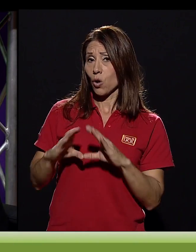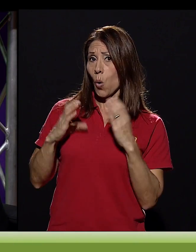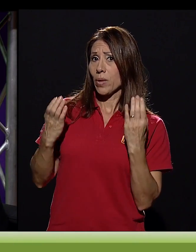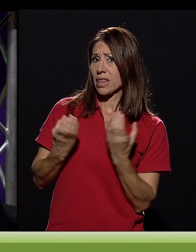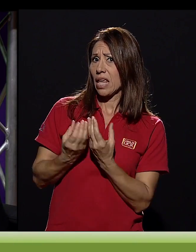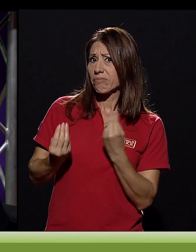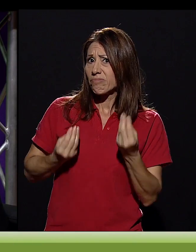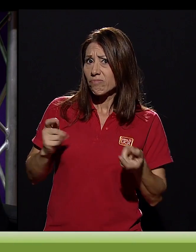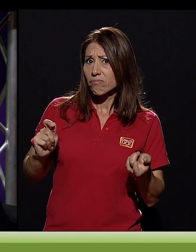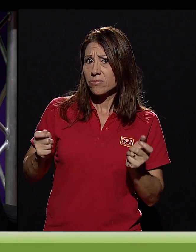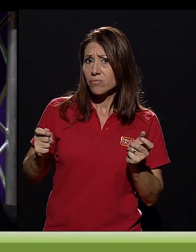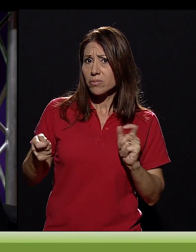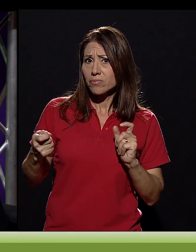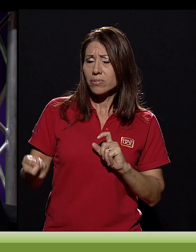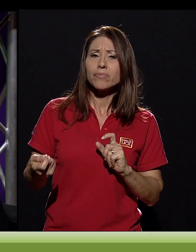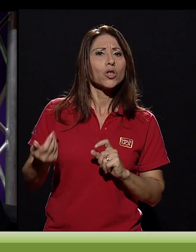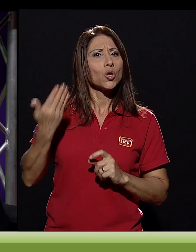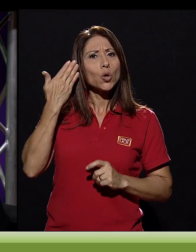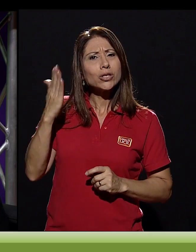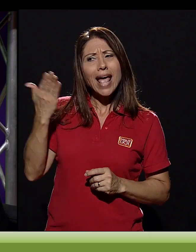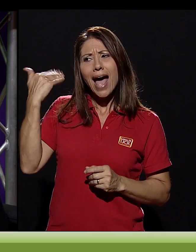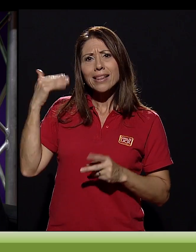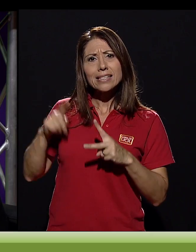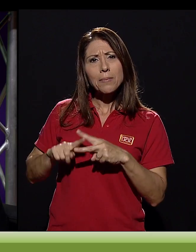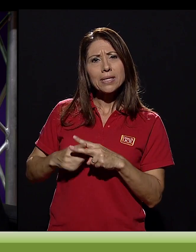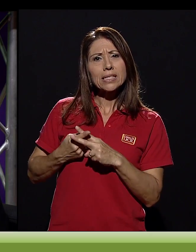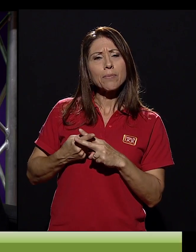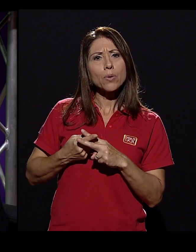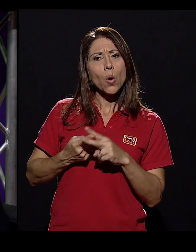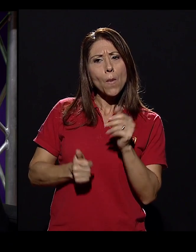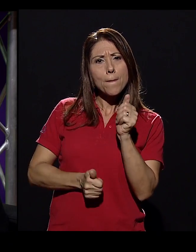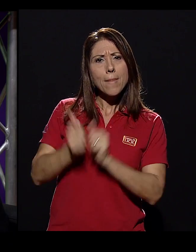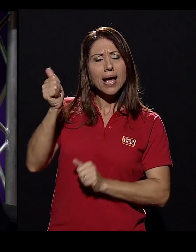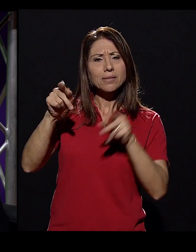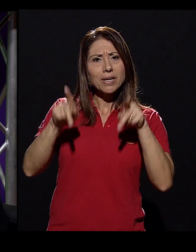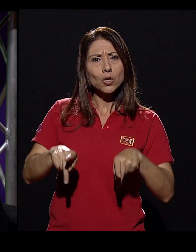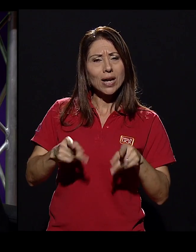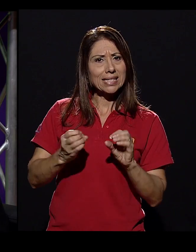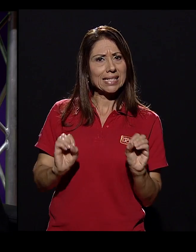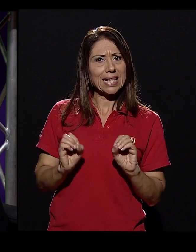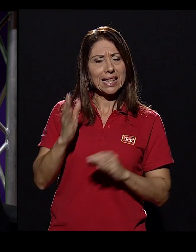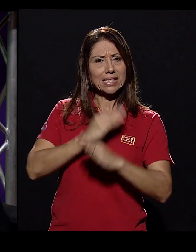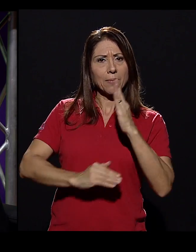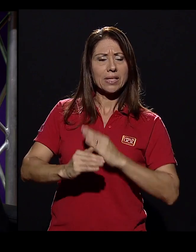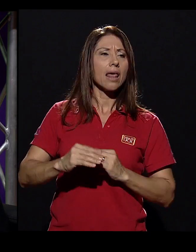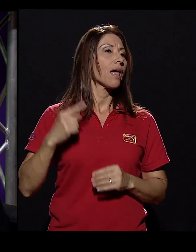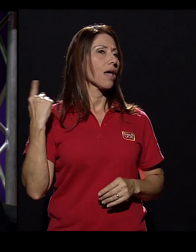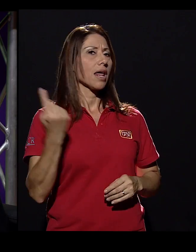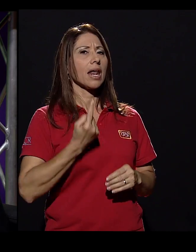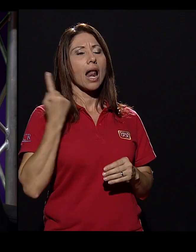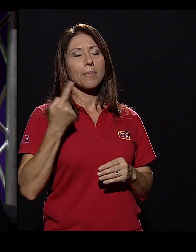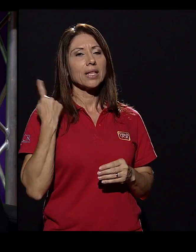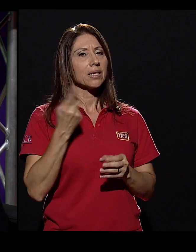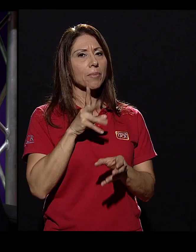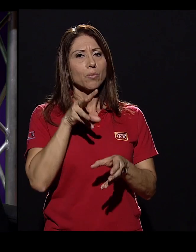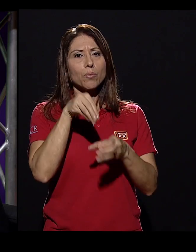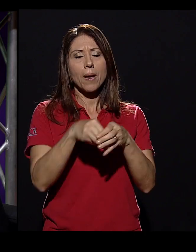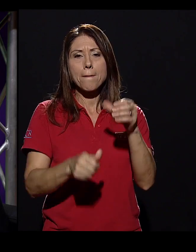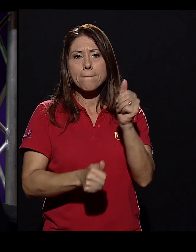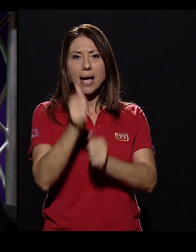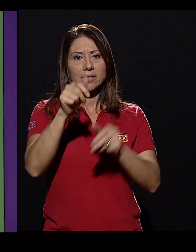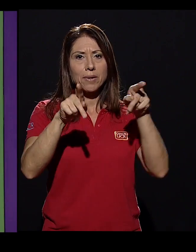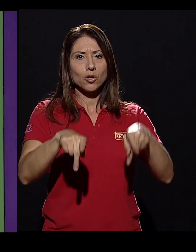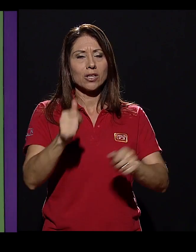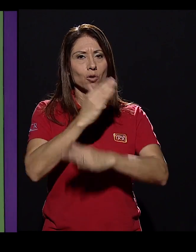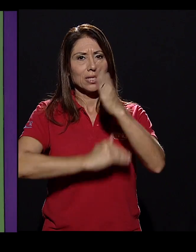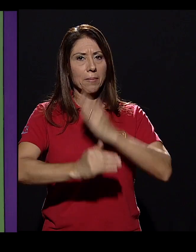ido cambiando? No sé si al principio había más personas sin discapacidad conformando este comité y esto generalmente ha ido ha habido más personas con